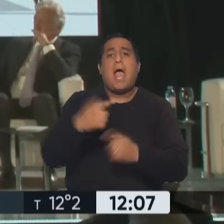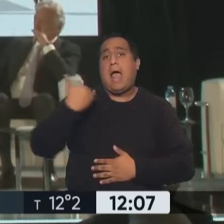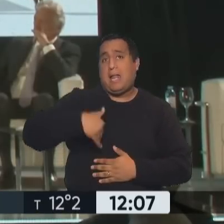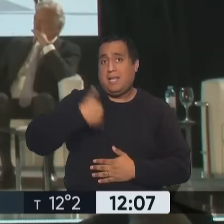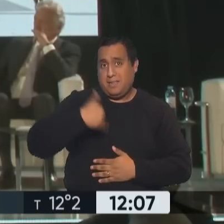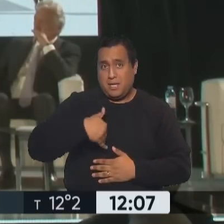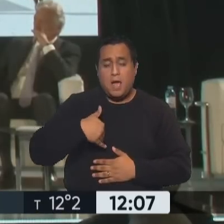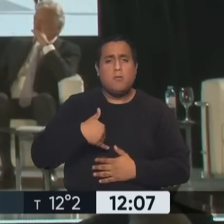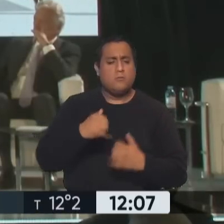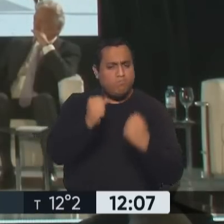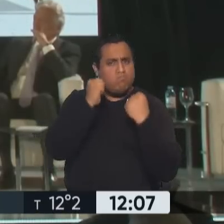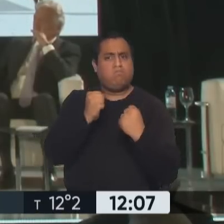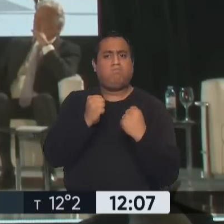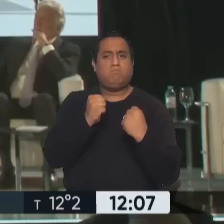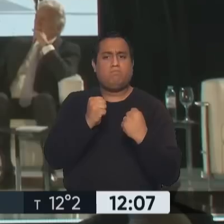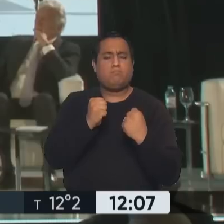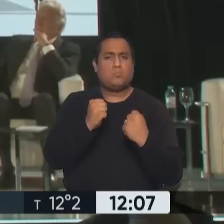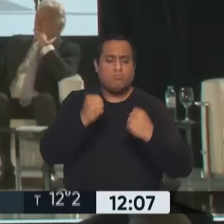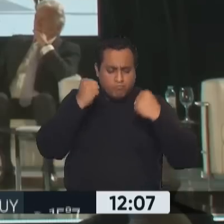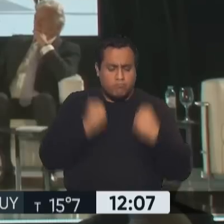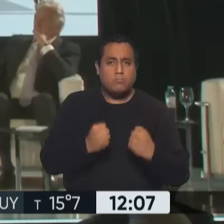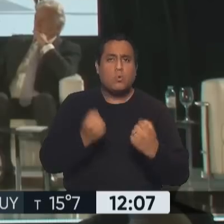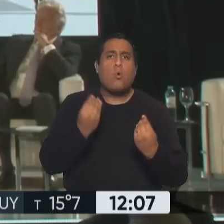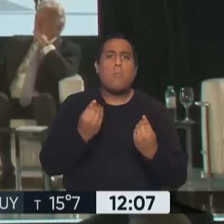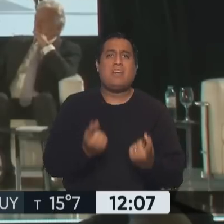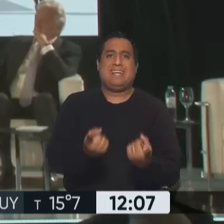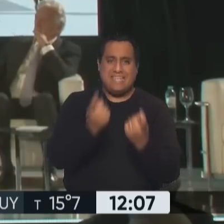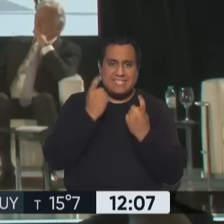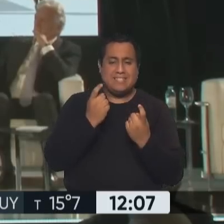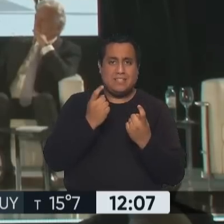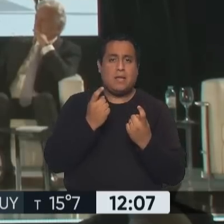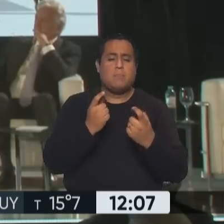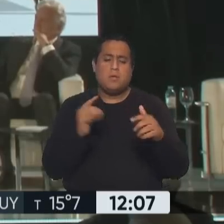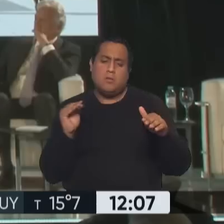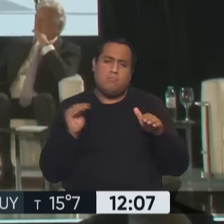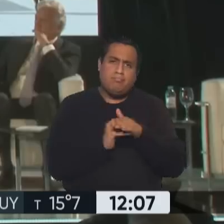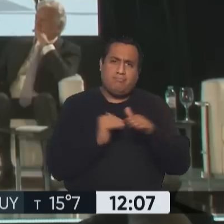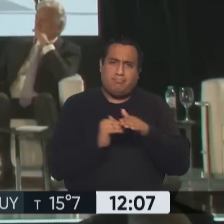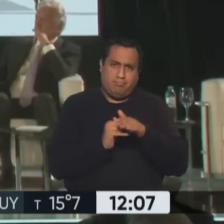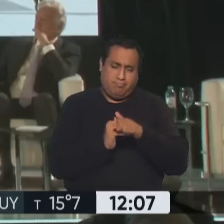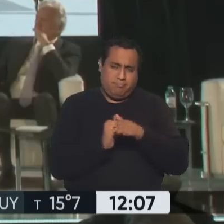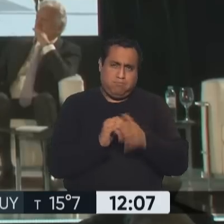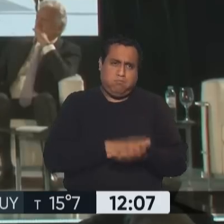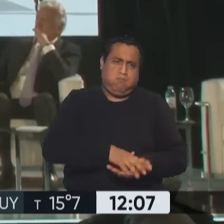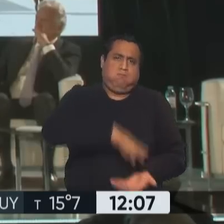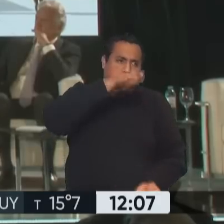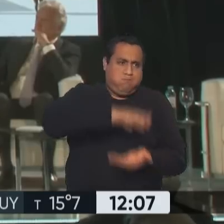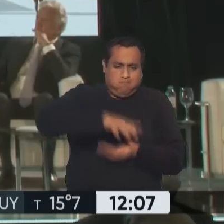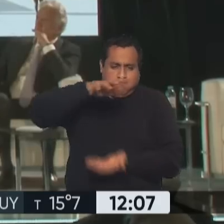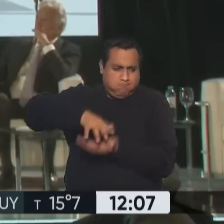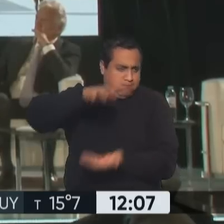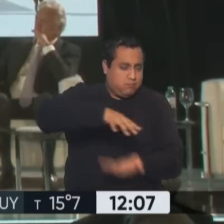Argentina, para fortalecerse, necesita de acumular reservas internacionales, lo cual a su